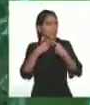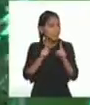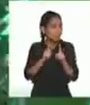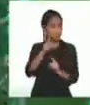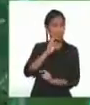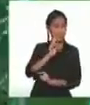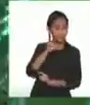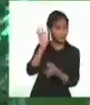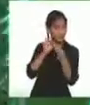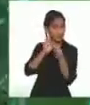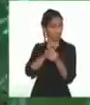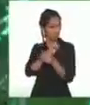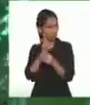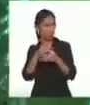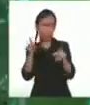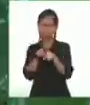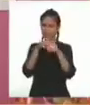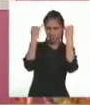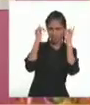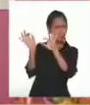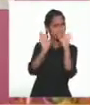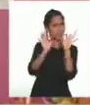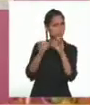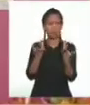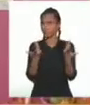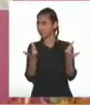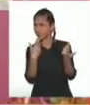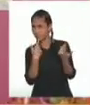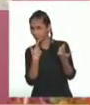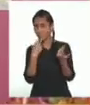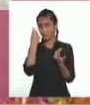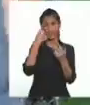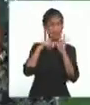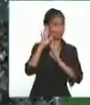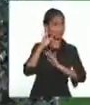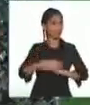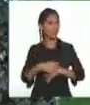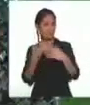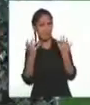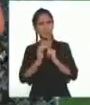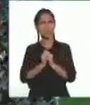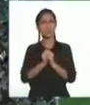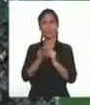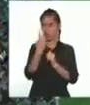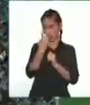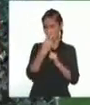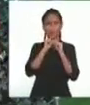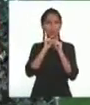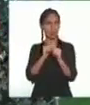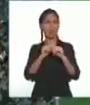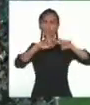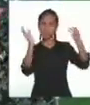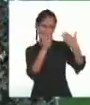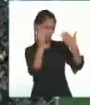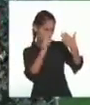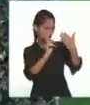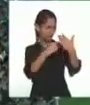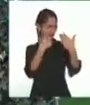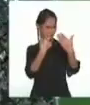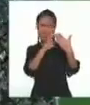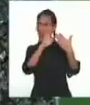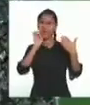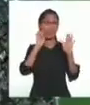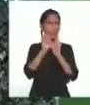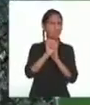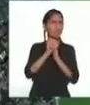no son una respuesta exacta, aunque la idea es la misma. Creo que entiendo un poco mejor. Para estar más seguras, vamos a seguir revisando ejemplos de preguntas y sus